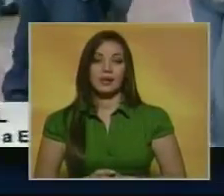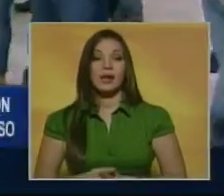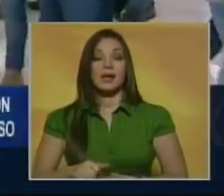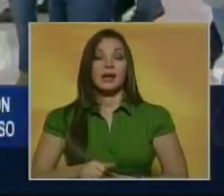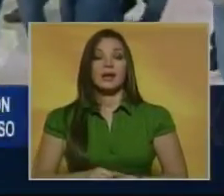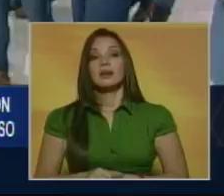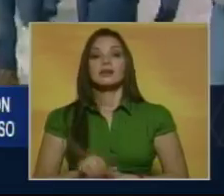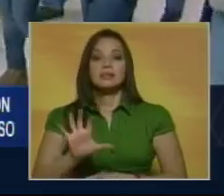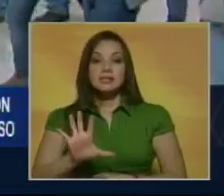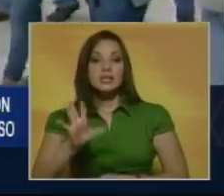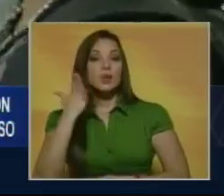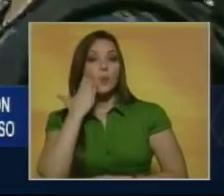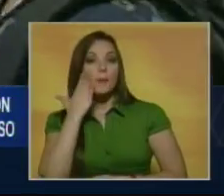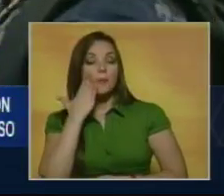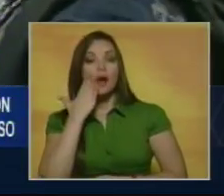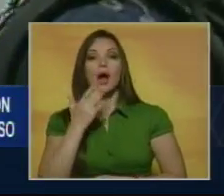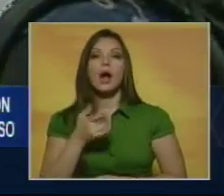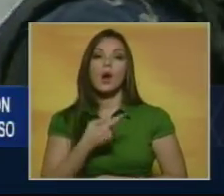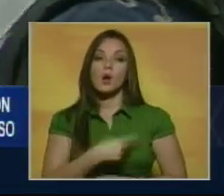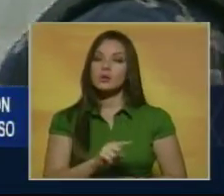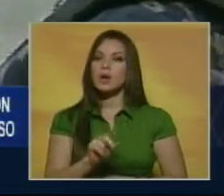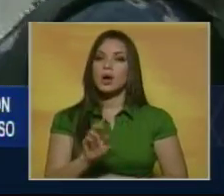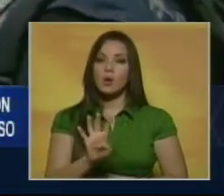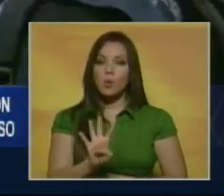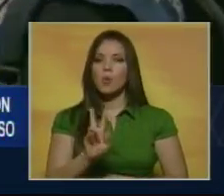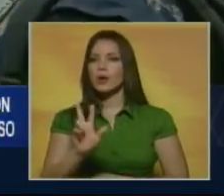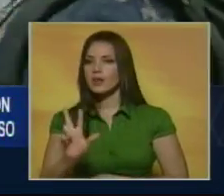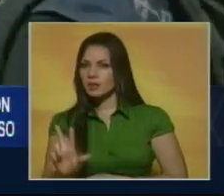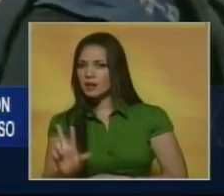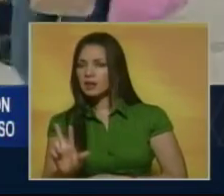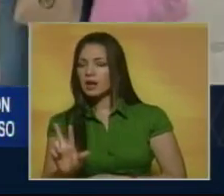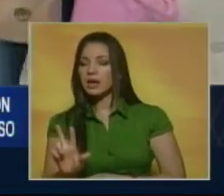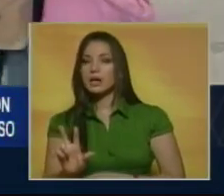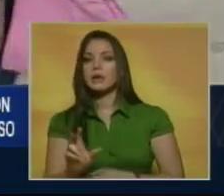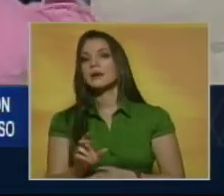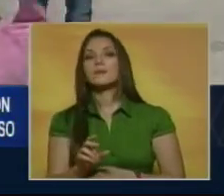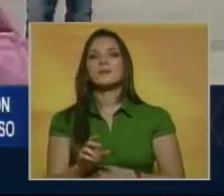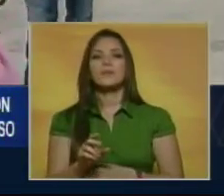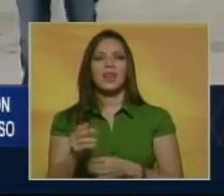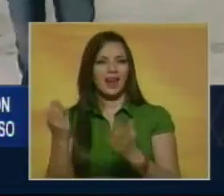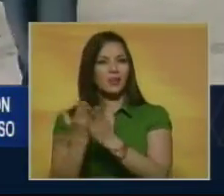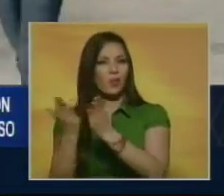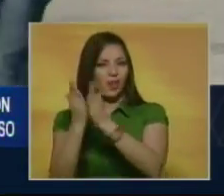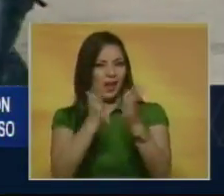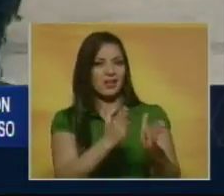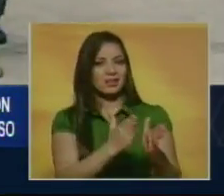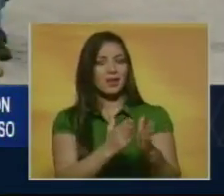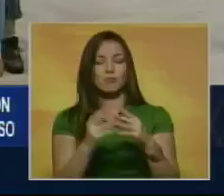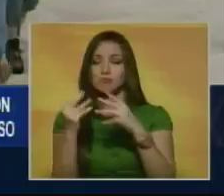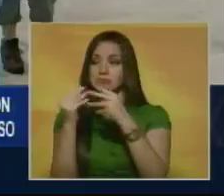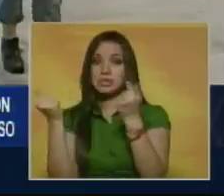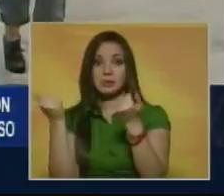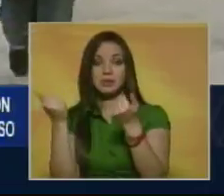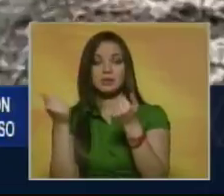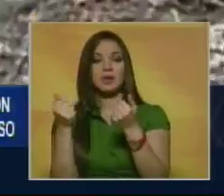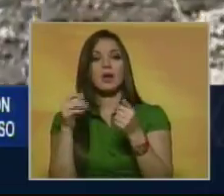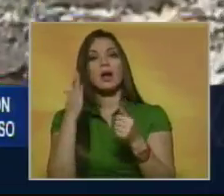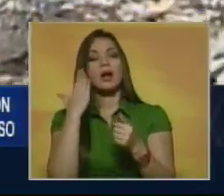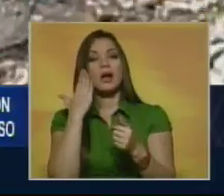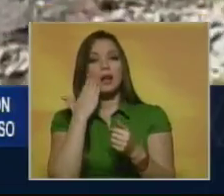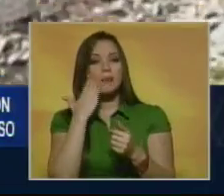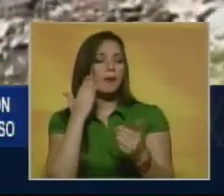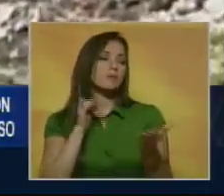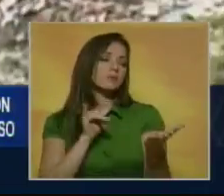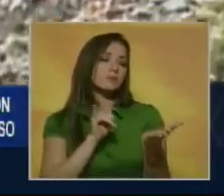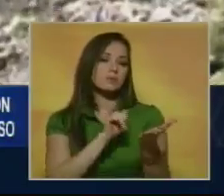5 madres de los 43 normalistas de Ayotzinapa desaparecidos llegaron a Washington para pedir la ayuda del Papa Francisco. En este